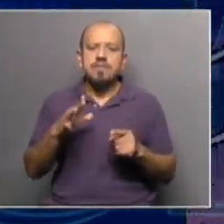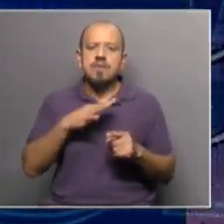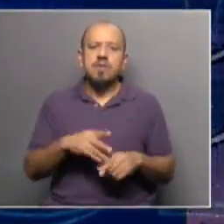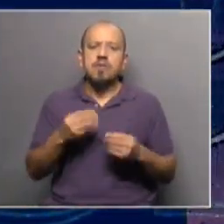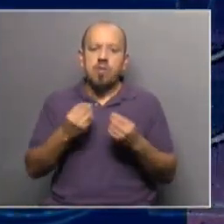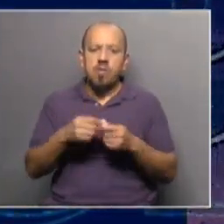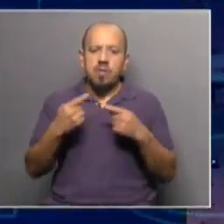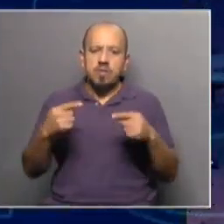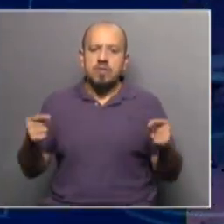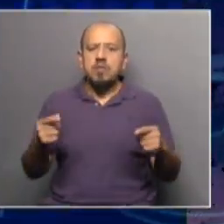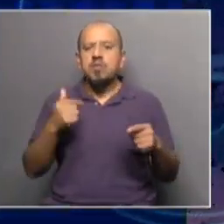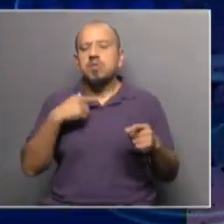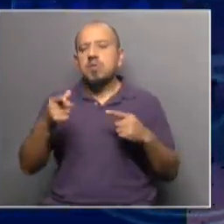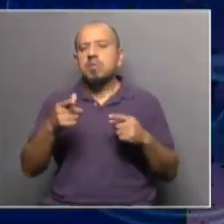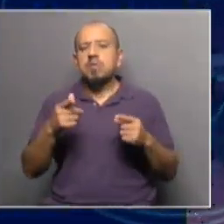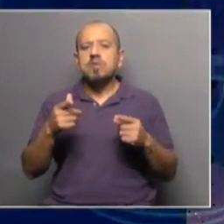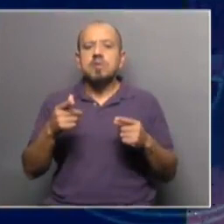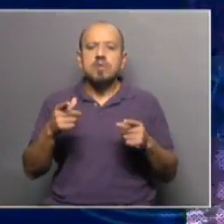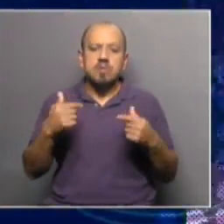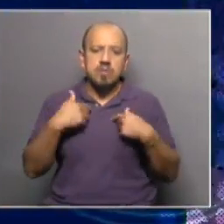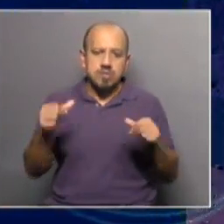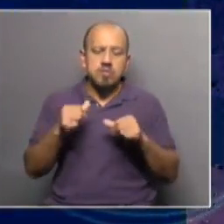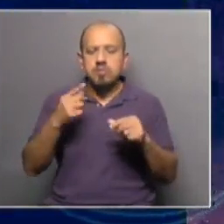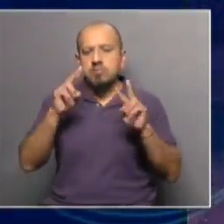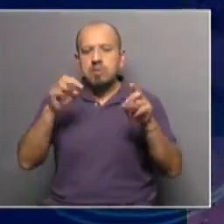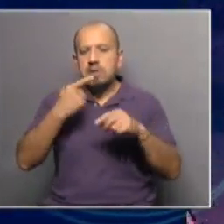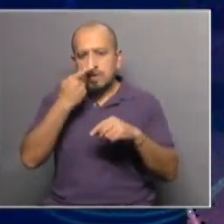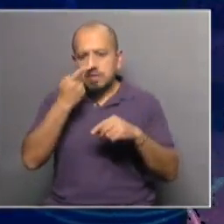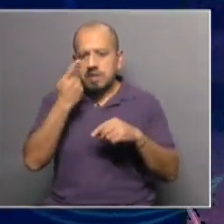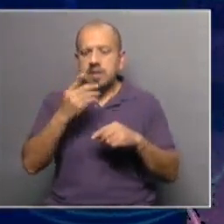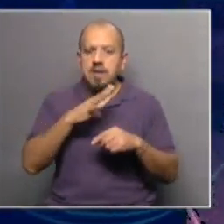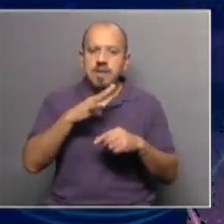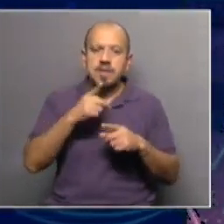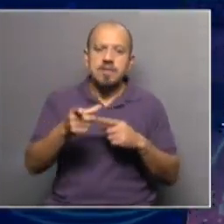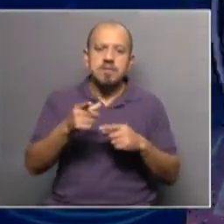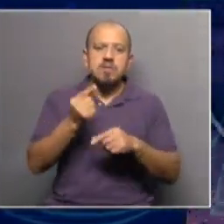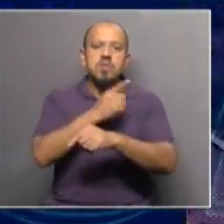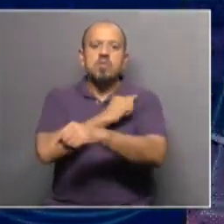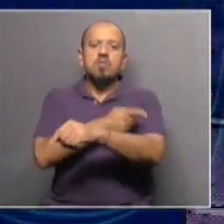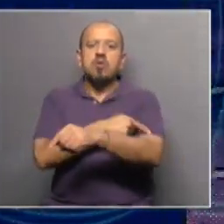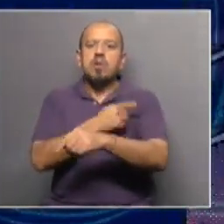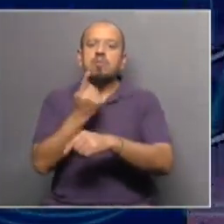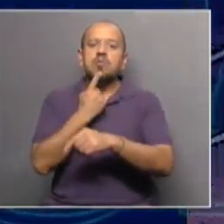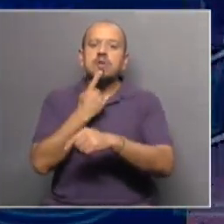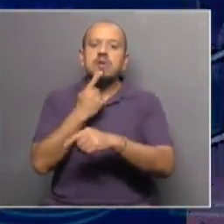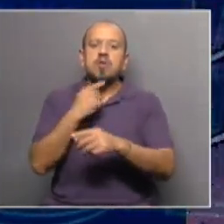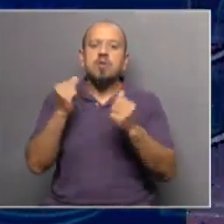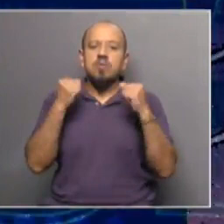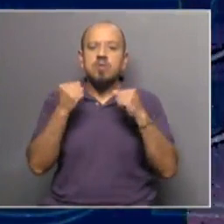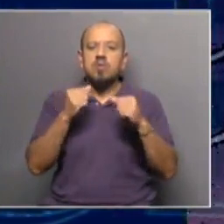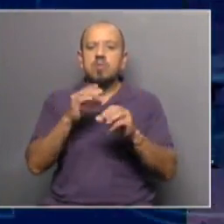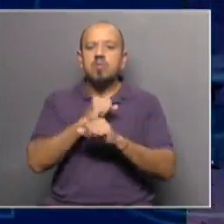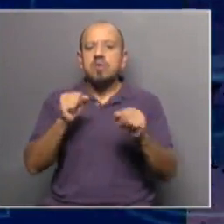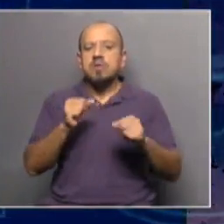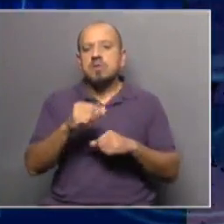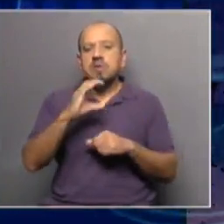Nosotros estamos explorando también. No, de verdad, porque es un tema interesante, porque vos encontrás que hay un poder político deportivo. Puede ser el COI, ¿no?